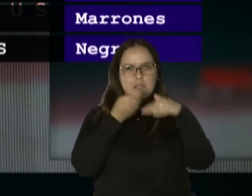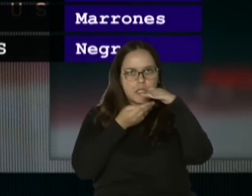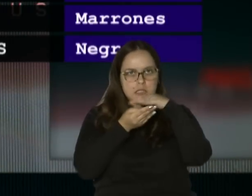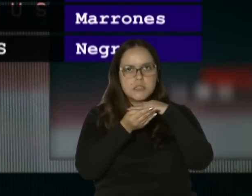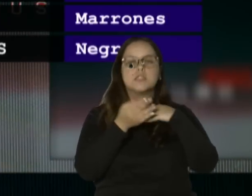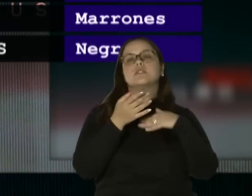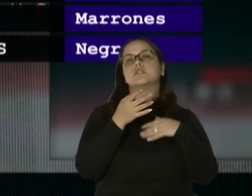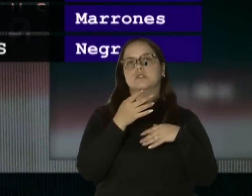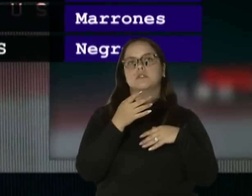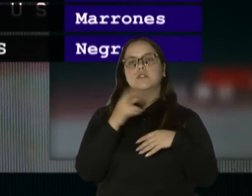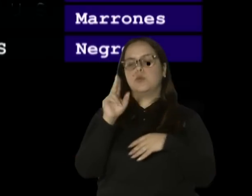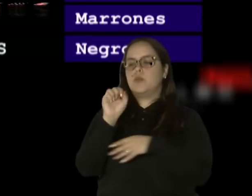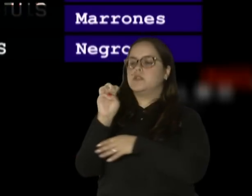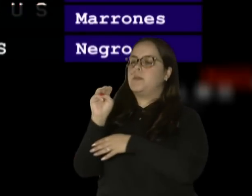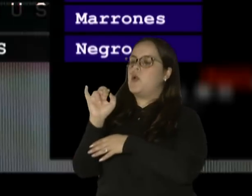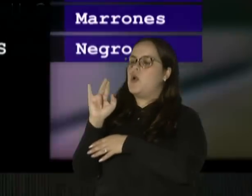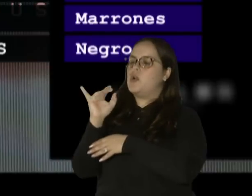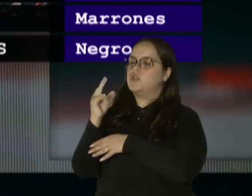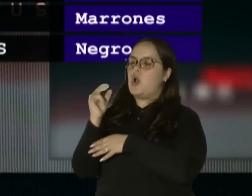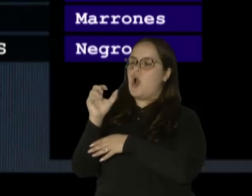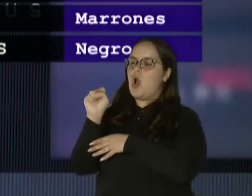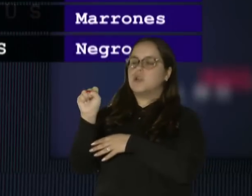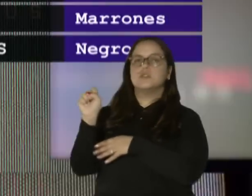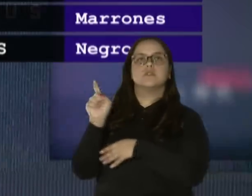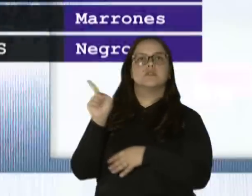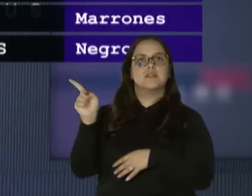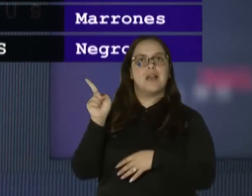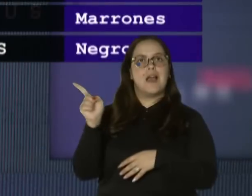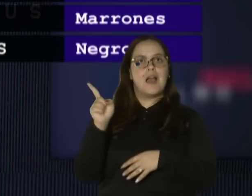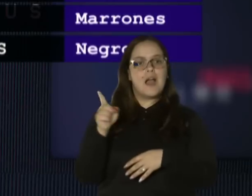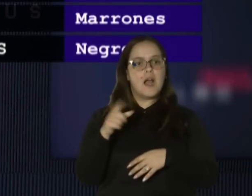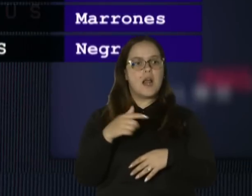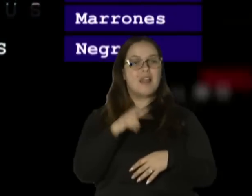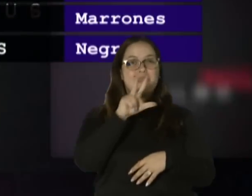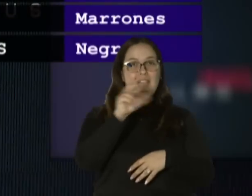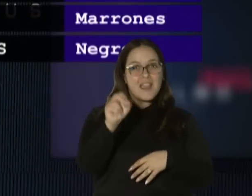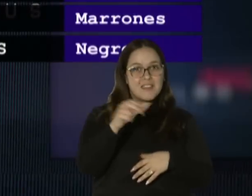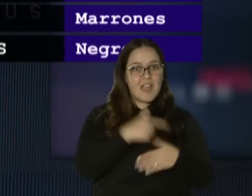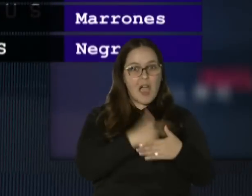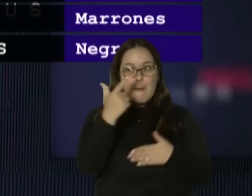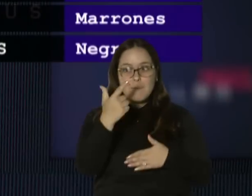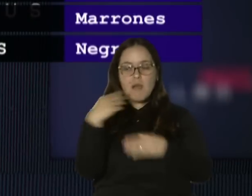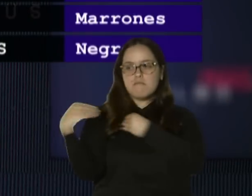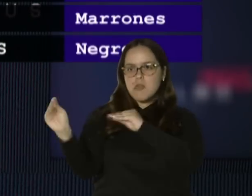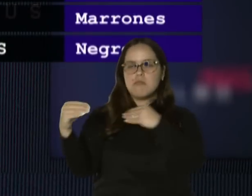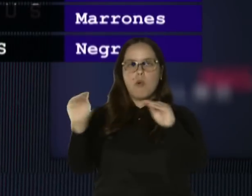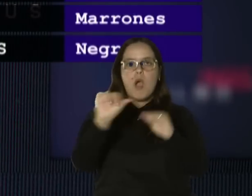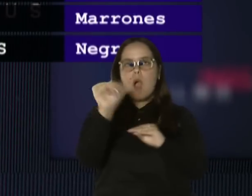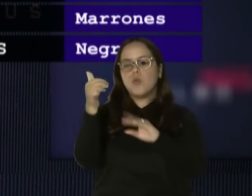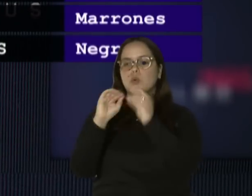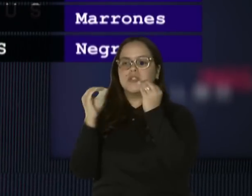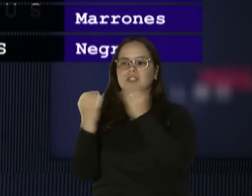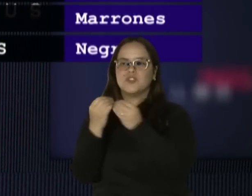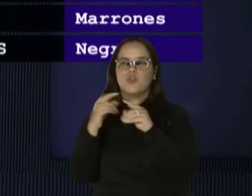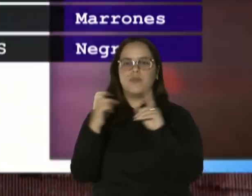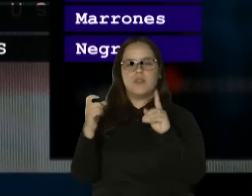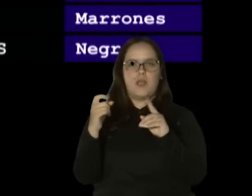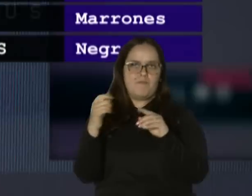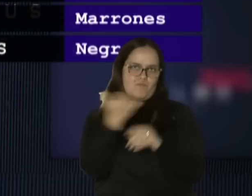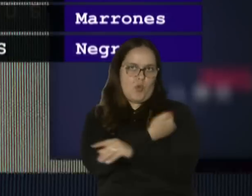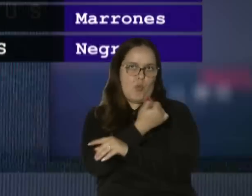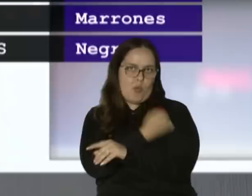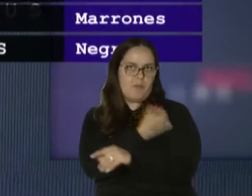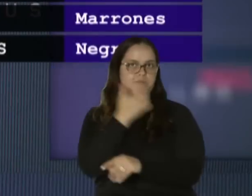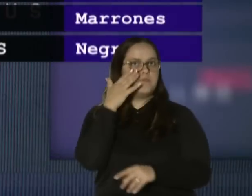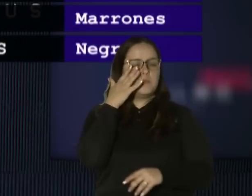que este individuo vendió unas 30 armas y más de mil municiones a otra organización de drogas. Por eso, entonces,